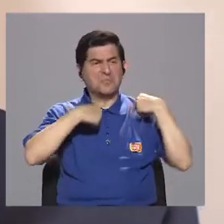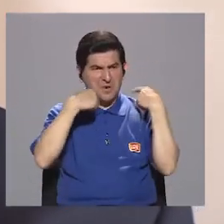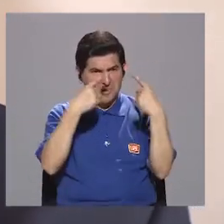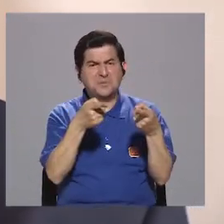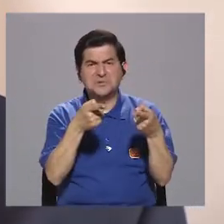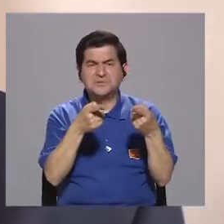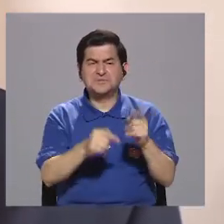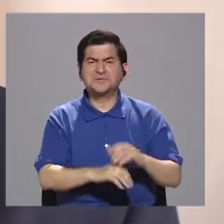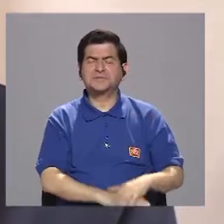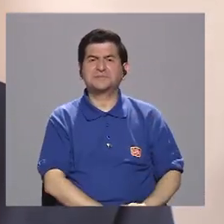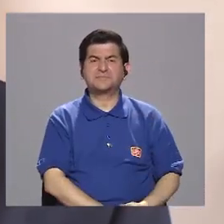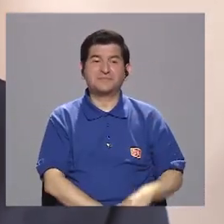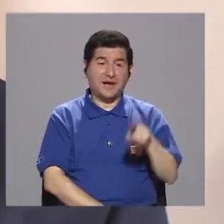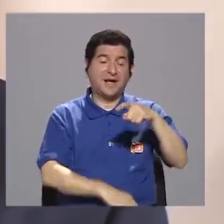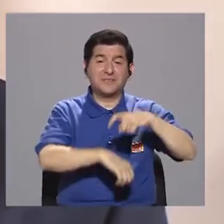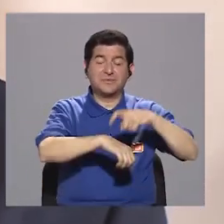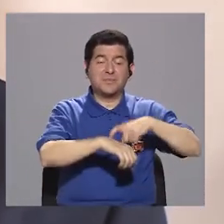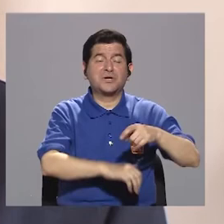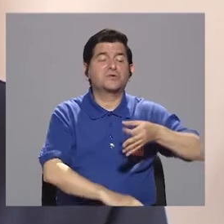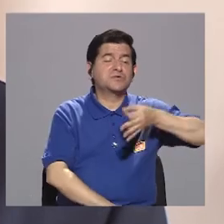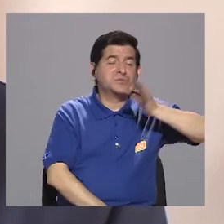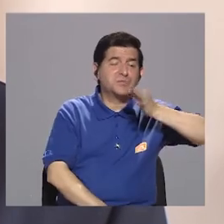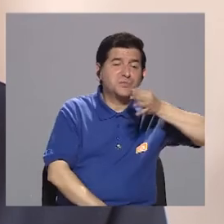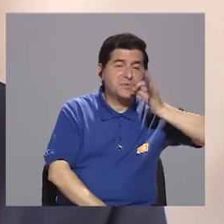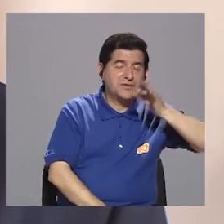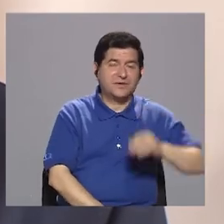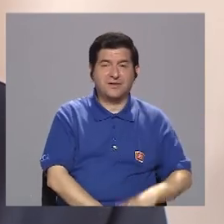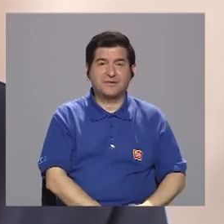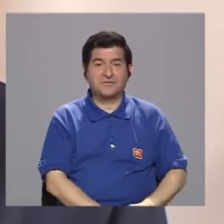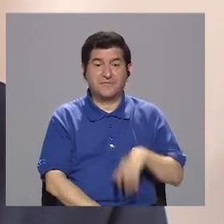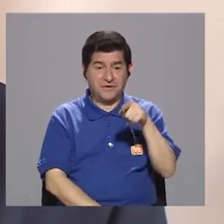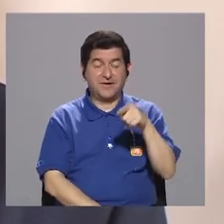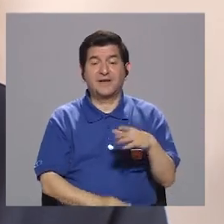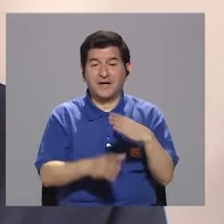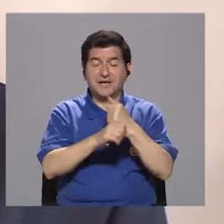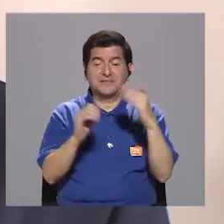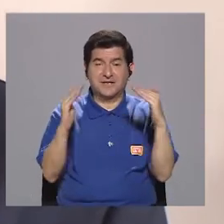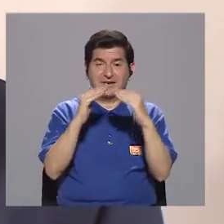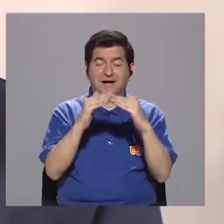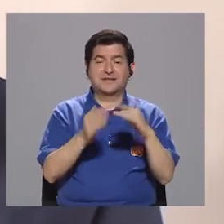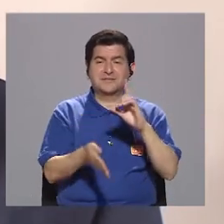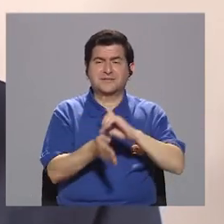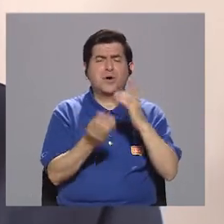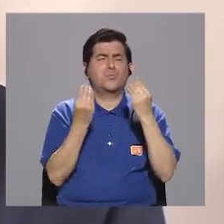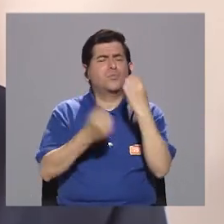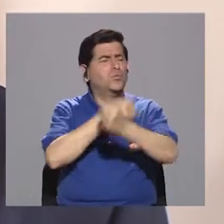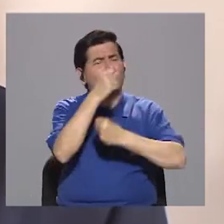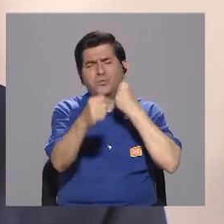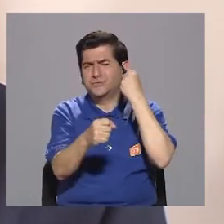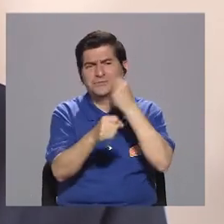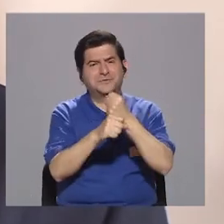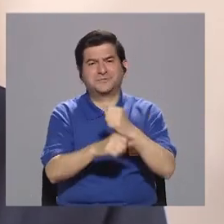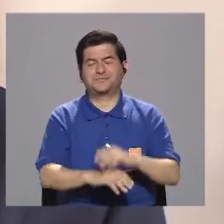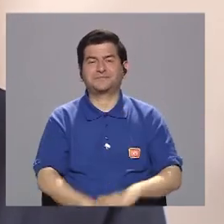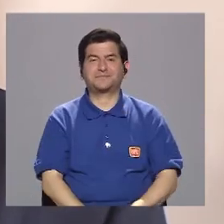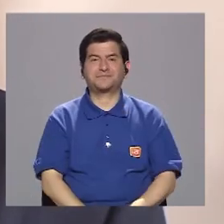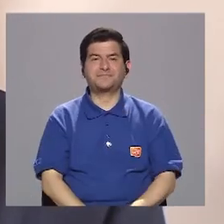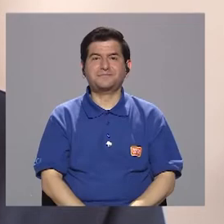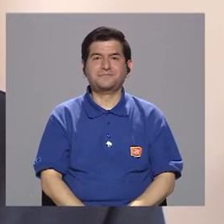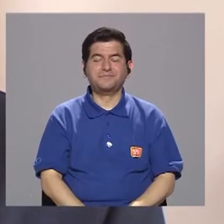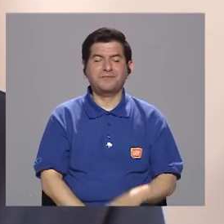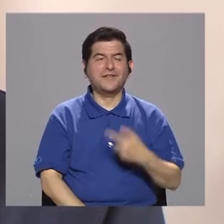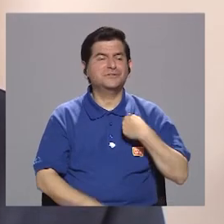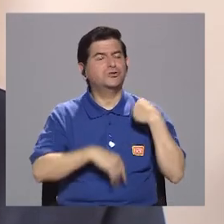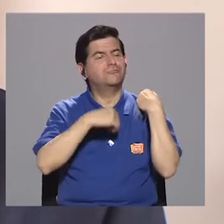esas tomadas de café que se hacía en la casa del doctor. Durante muchos años fui